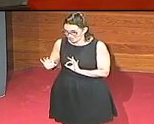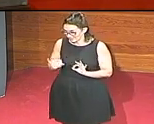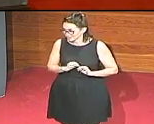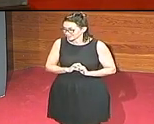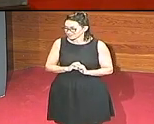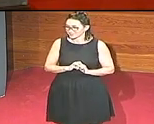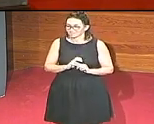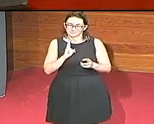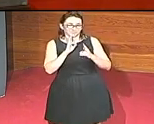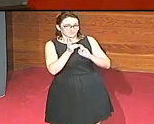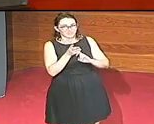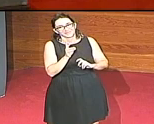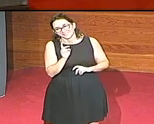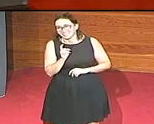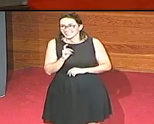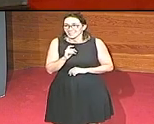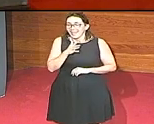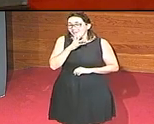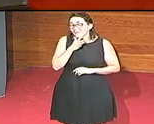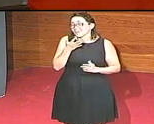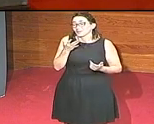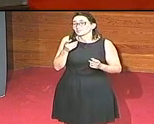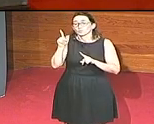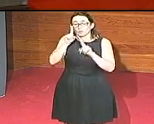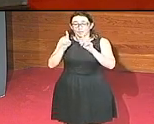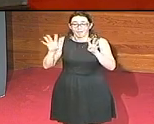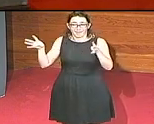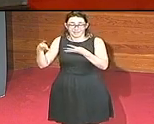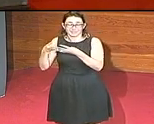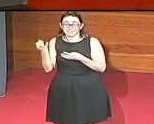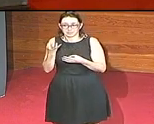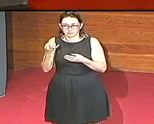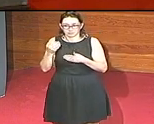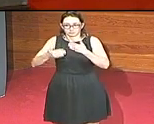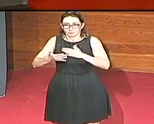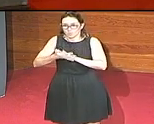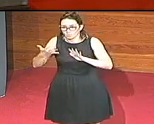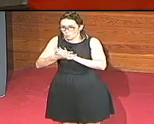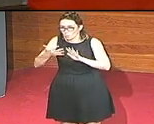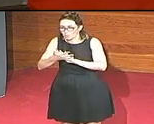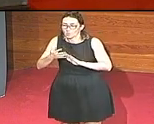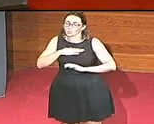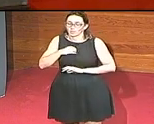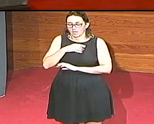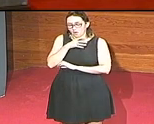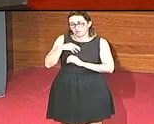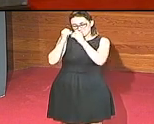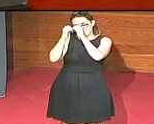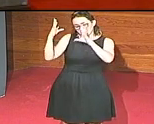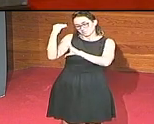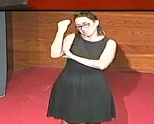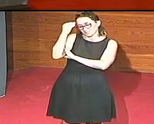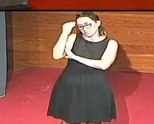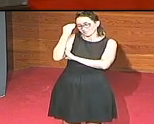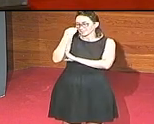ahora al final lo que pasa con esto de internet es que todo va muy rápido igual le estás preparando ya no es como el